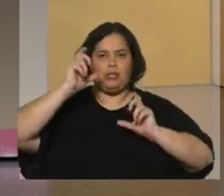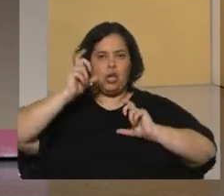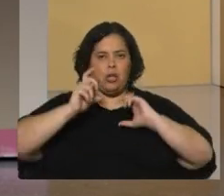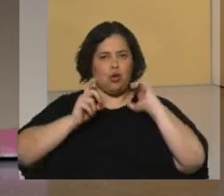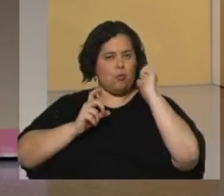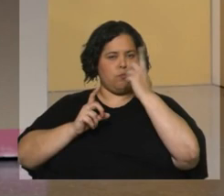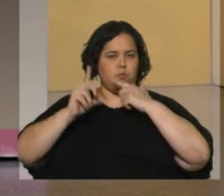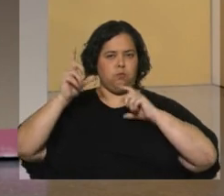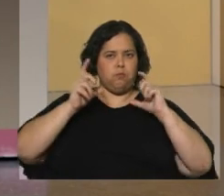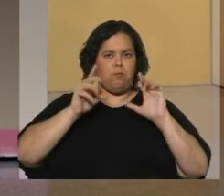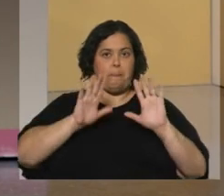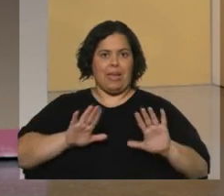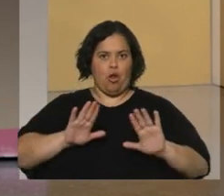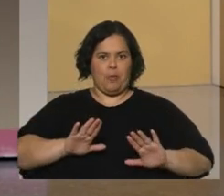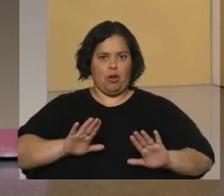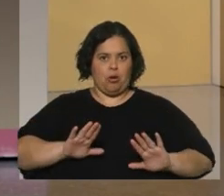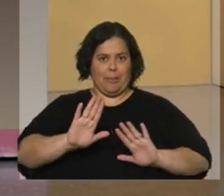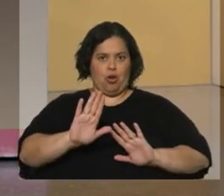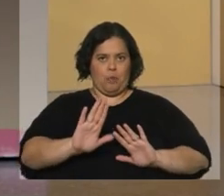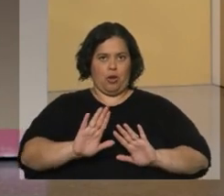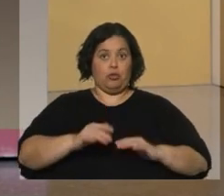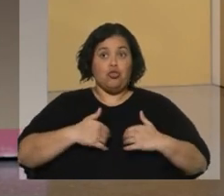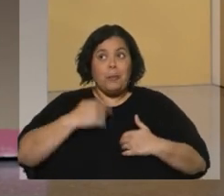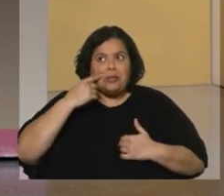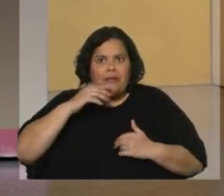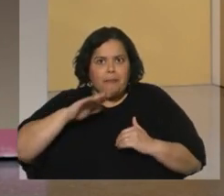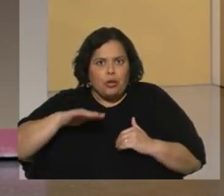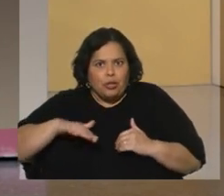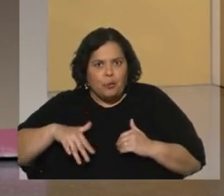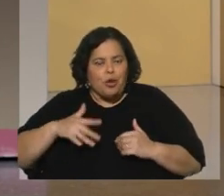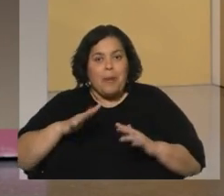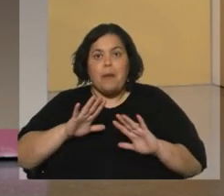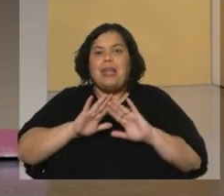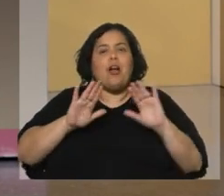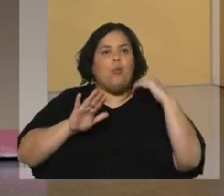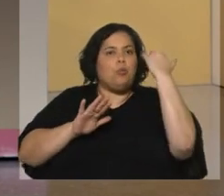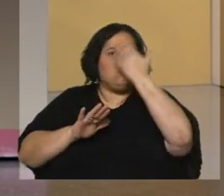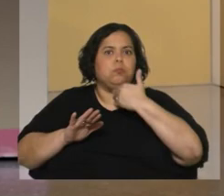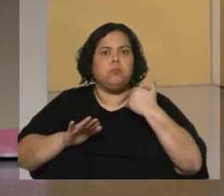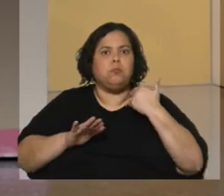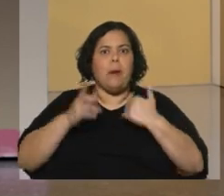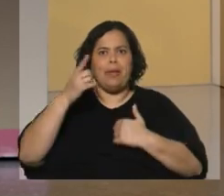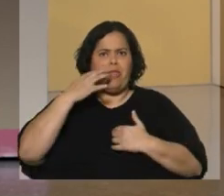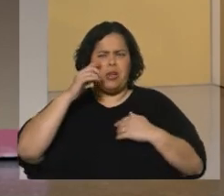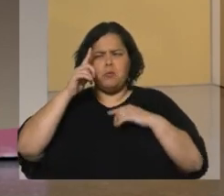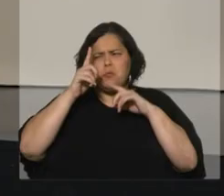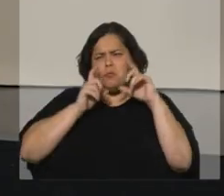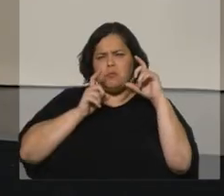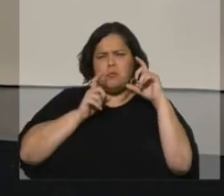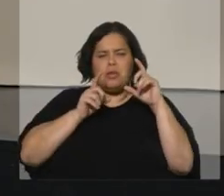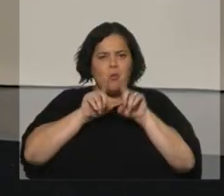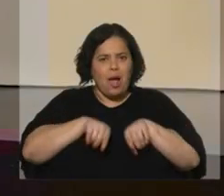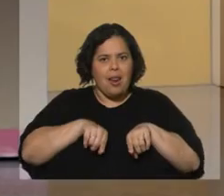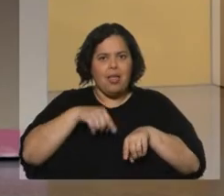poner la cara así te decía menos menos Sí claro y para mí estaba haciendo mucho menos viste para mí estaba con la cara así pero en realidad está vacía entendés